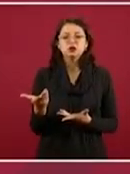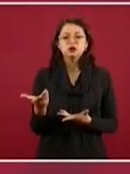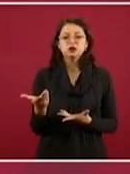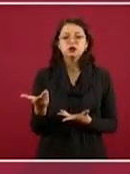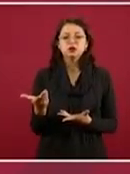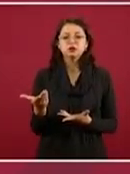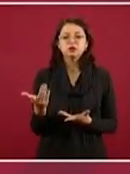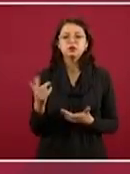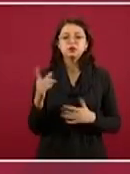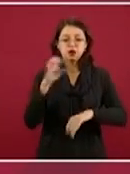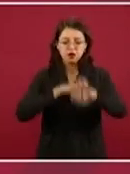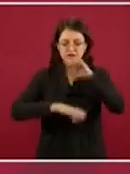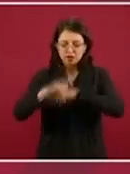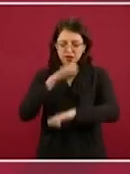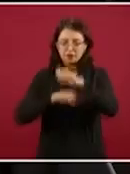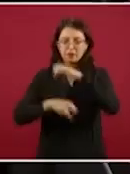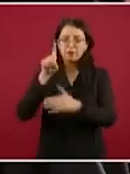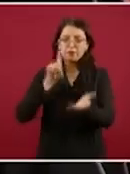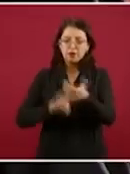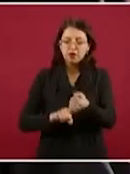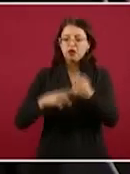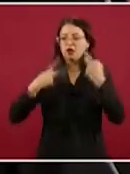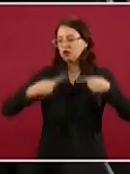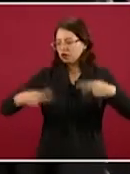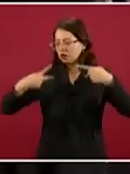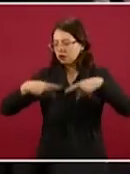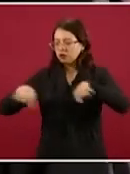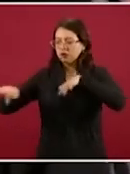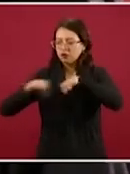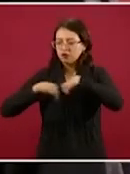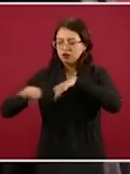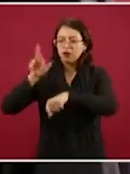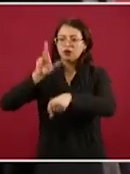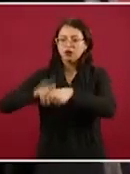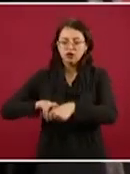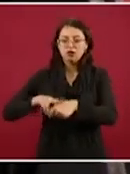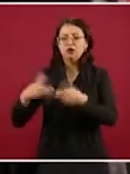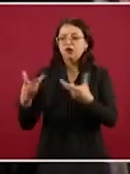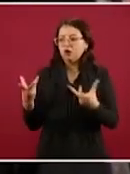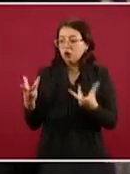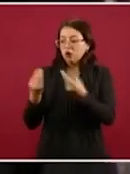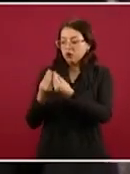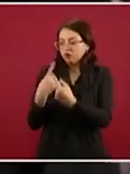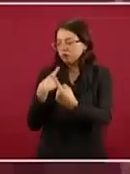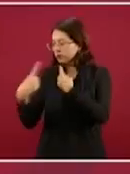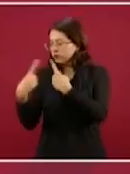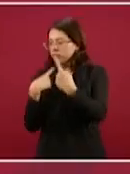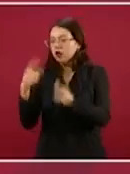el sector empresarial, con el sector obrero, pero sí, la postura